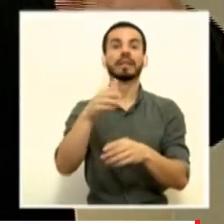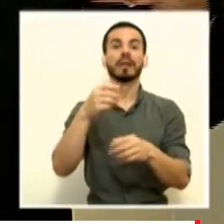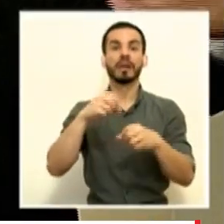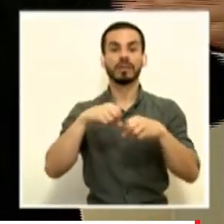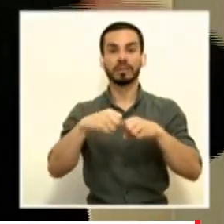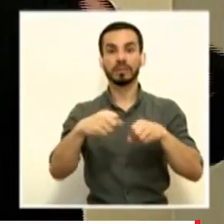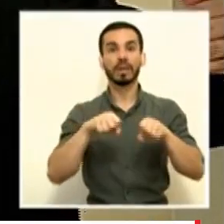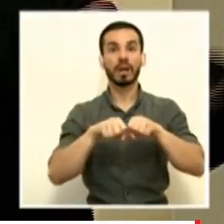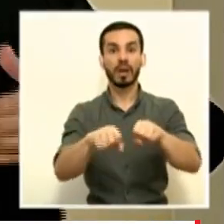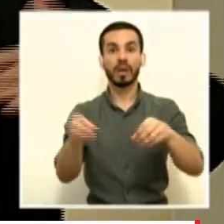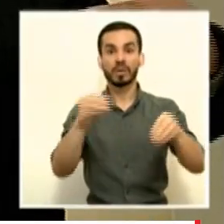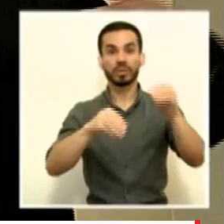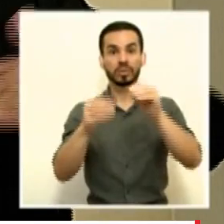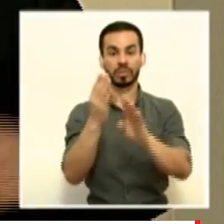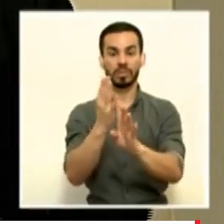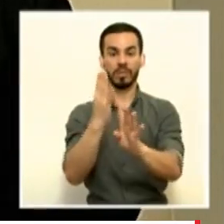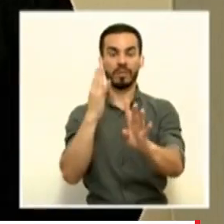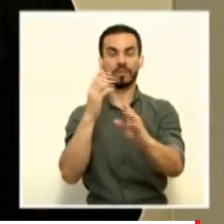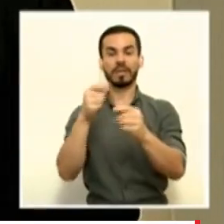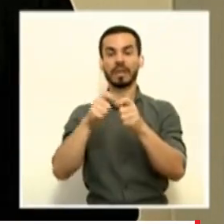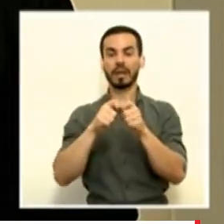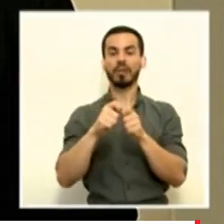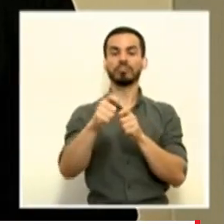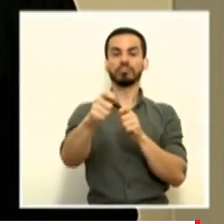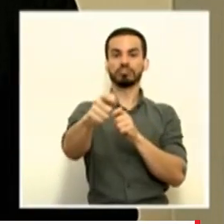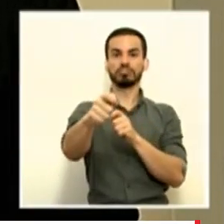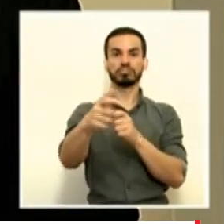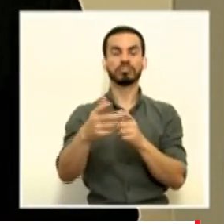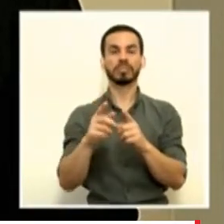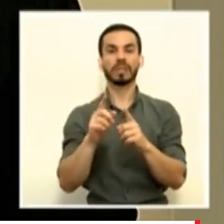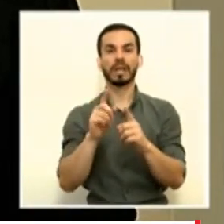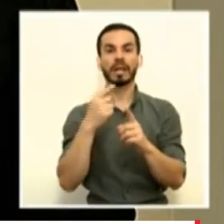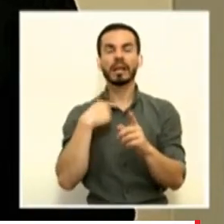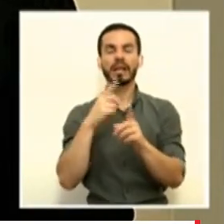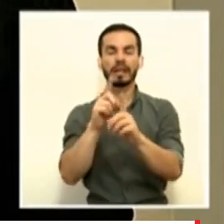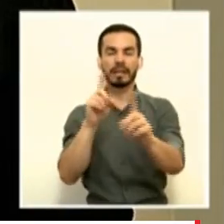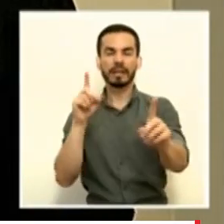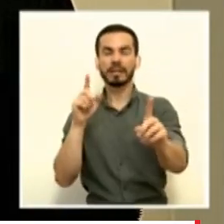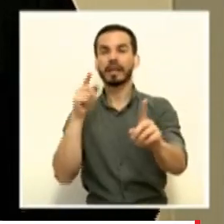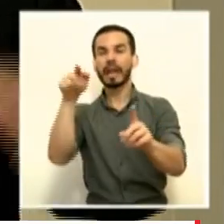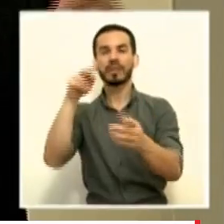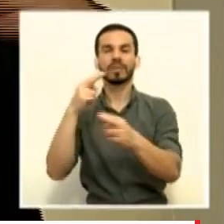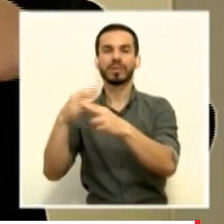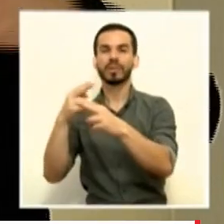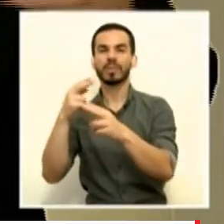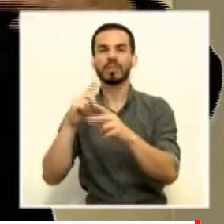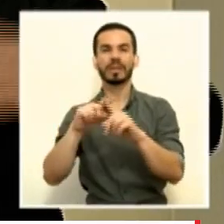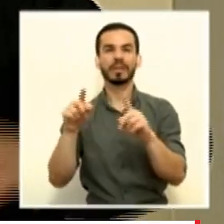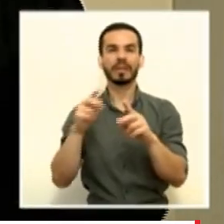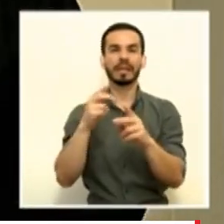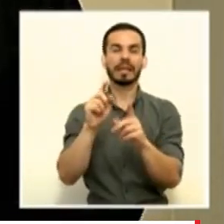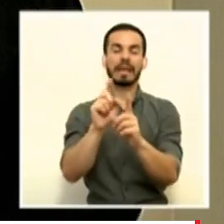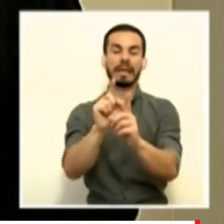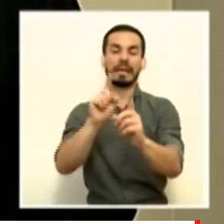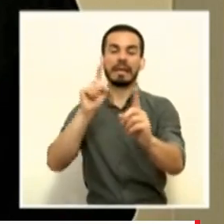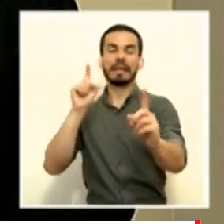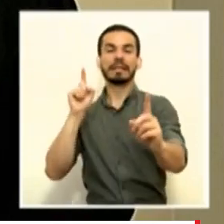supermercado, hace fila con distanciamiento. Ellos le llaman, en lugar de distanciamiento social, una